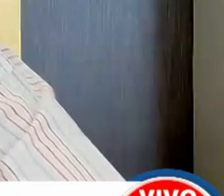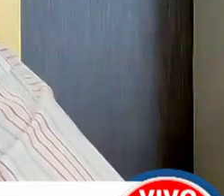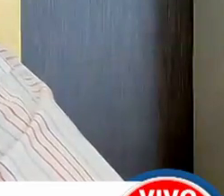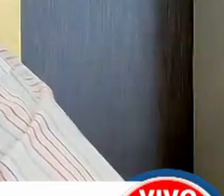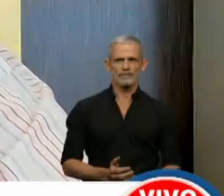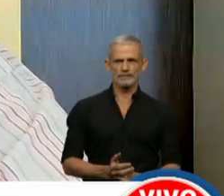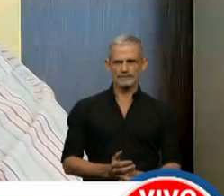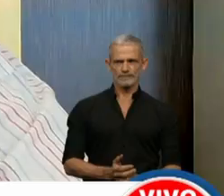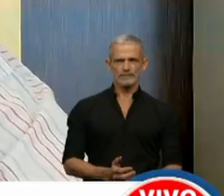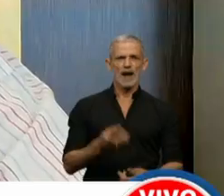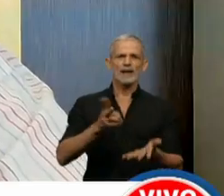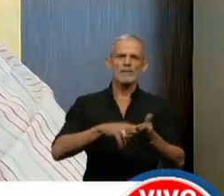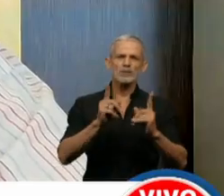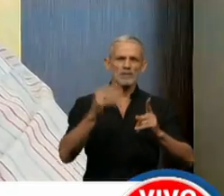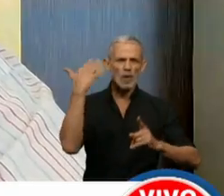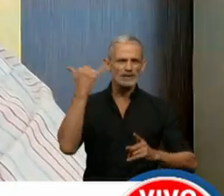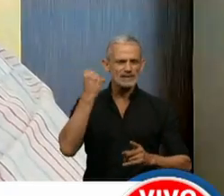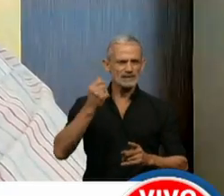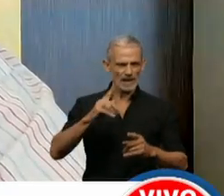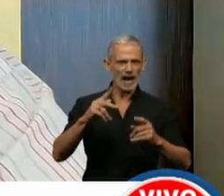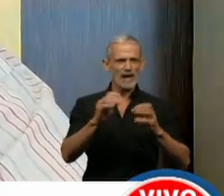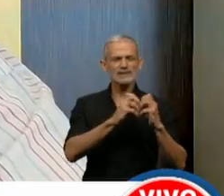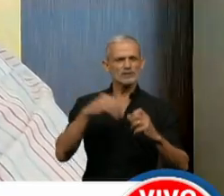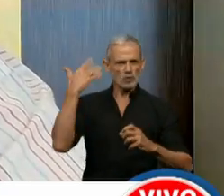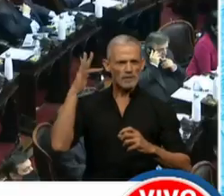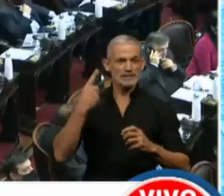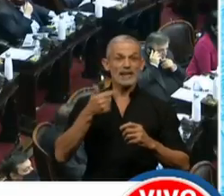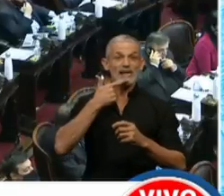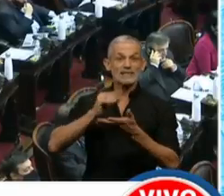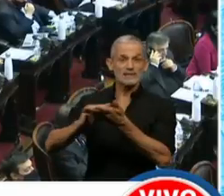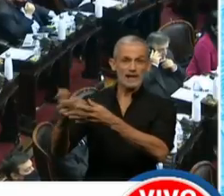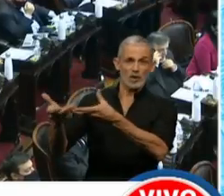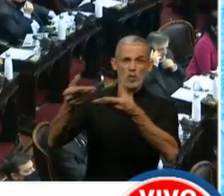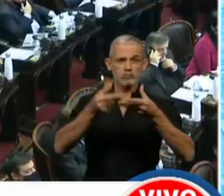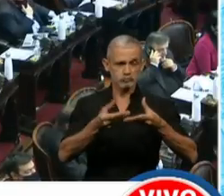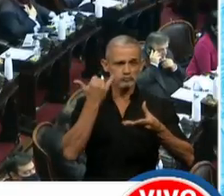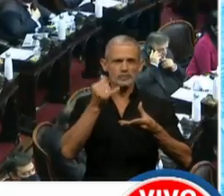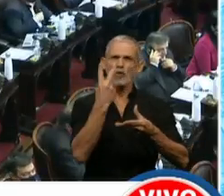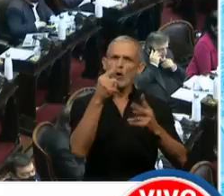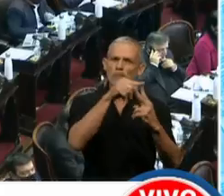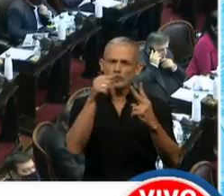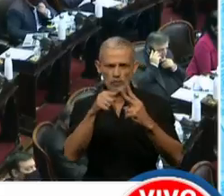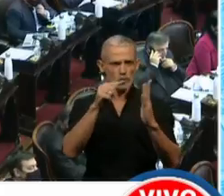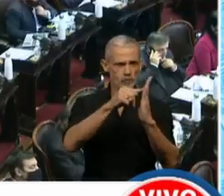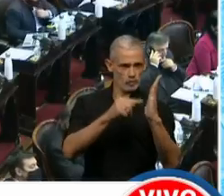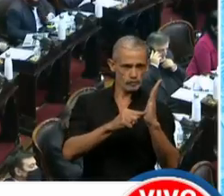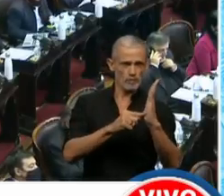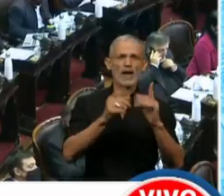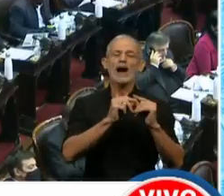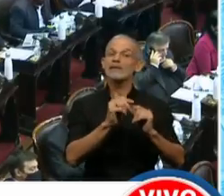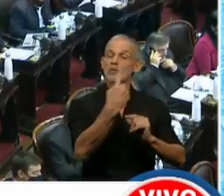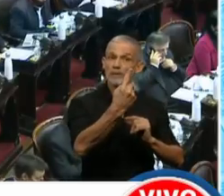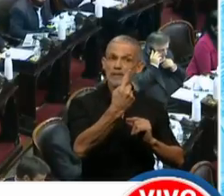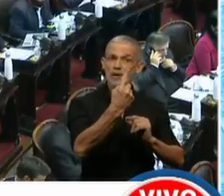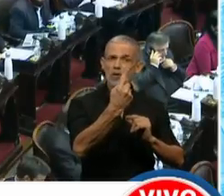proyecto que viene en revisión del senado de naciones que consta de dos puntos el artículo